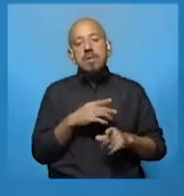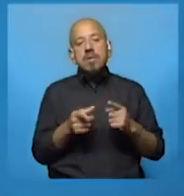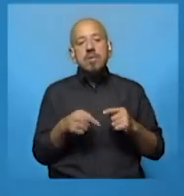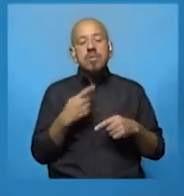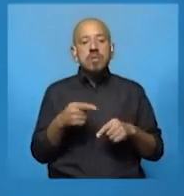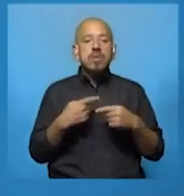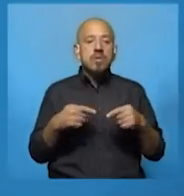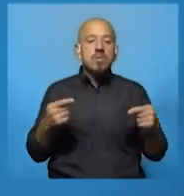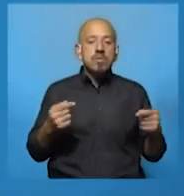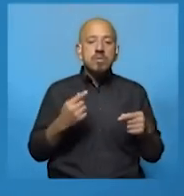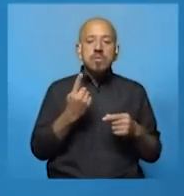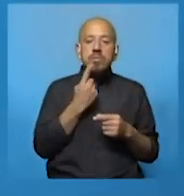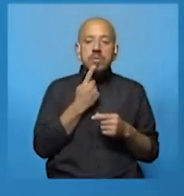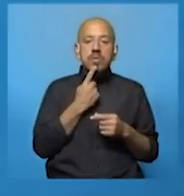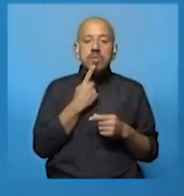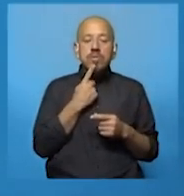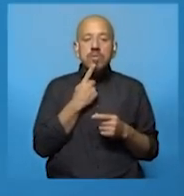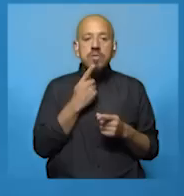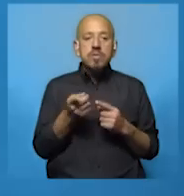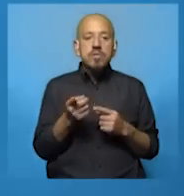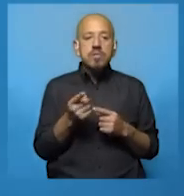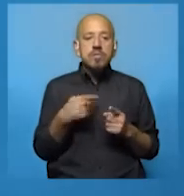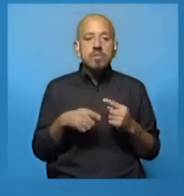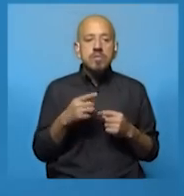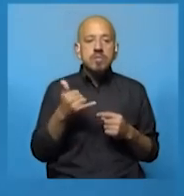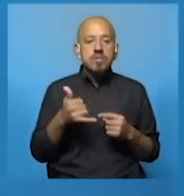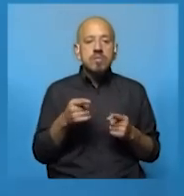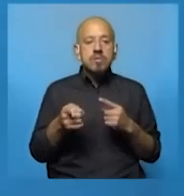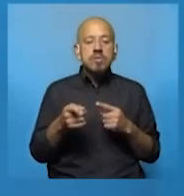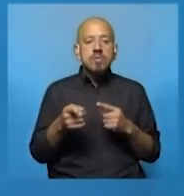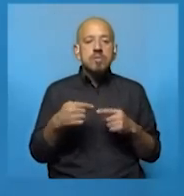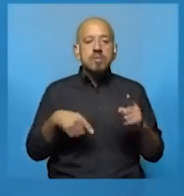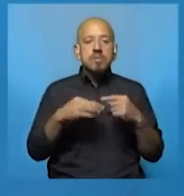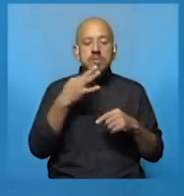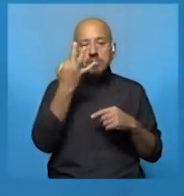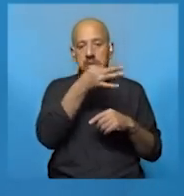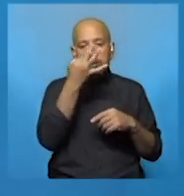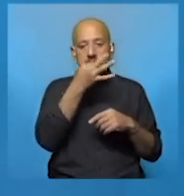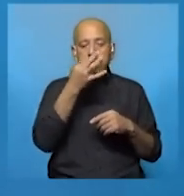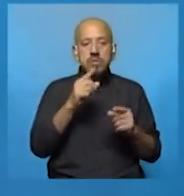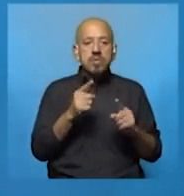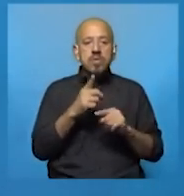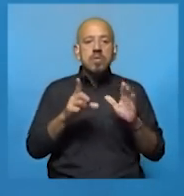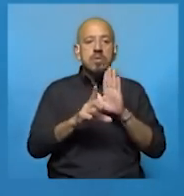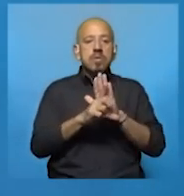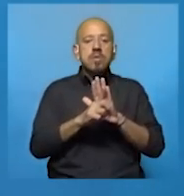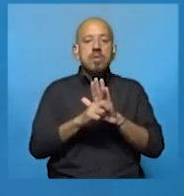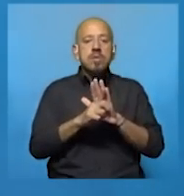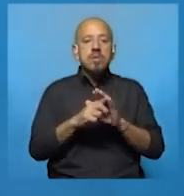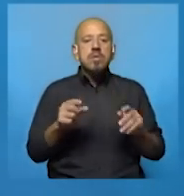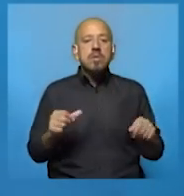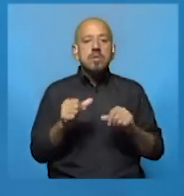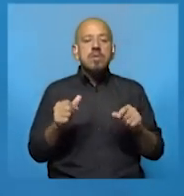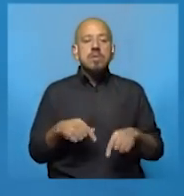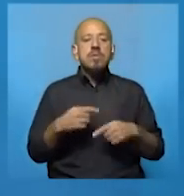con la política criminal dedicada a contener el tráfico de las drogas ilegales que no tiene que ver con desarrollar